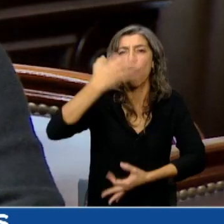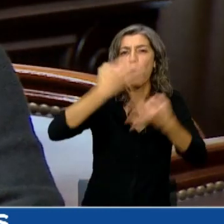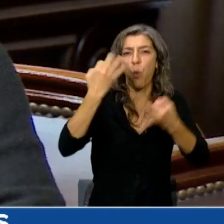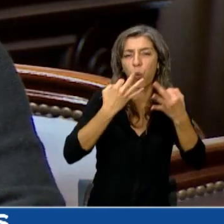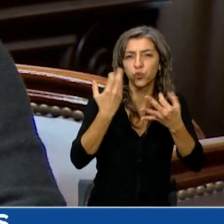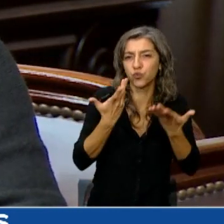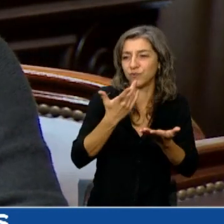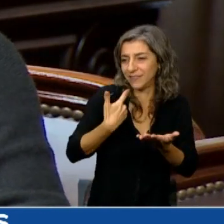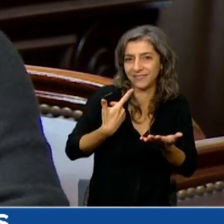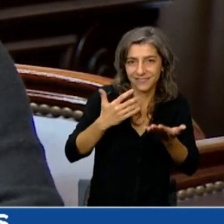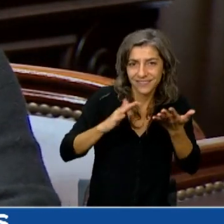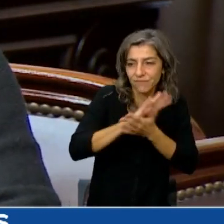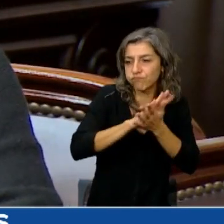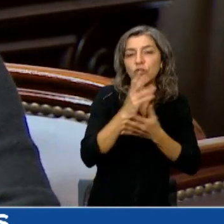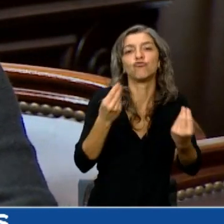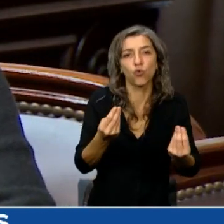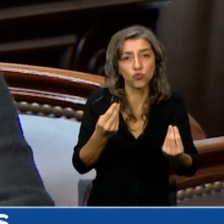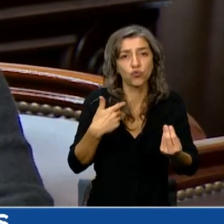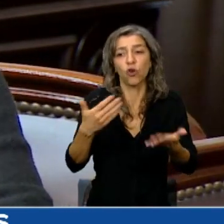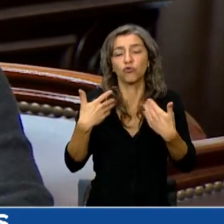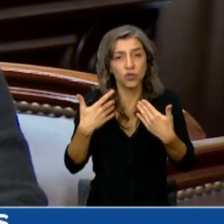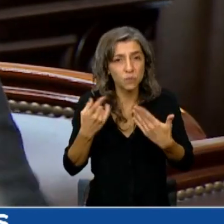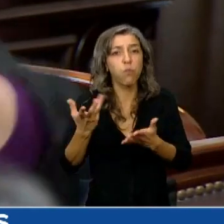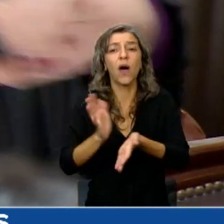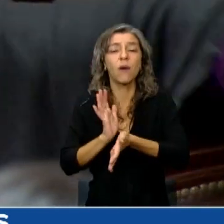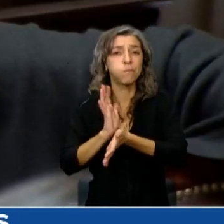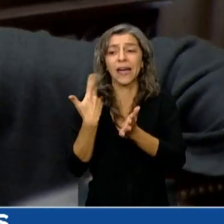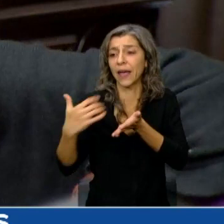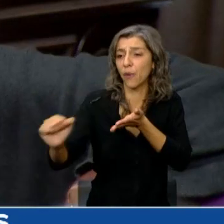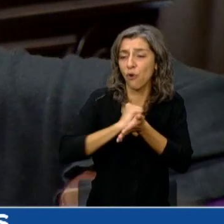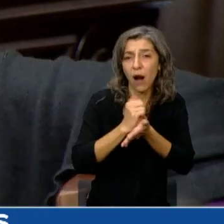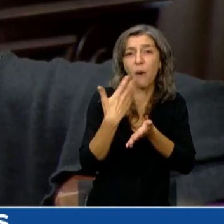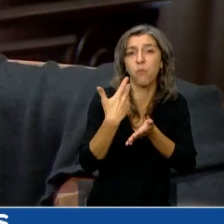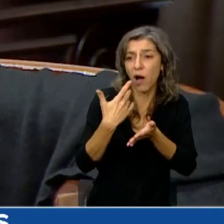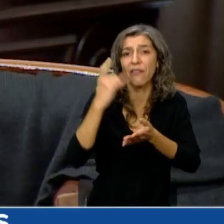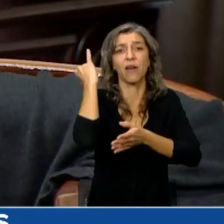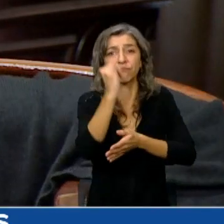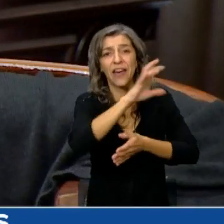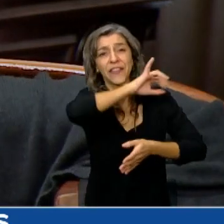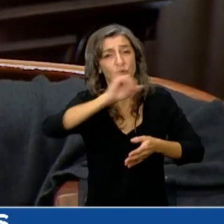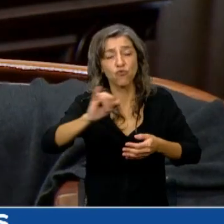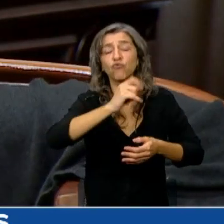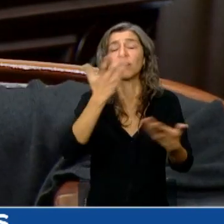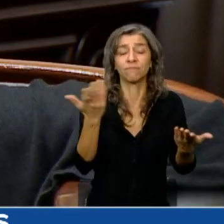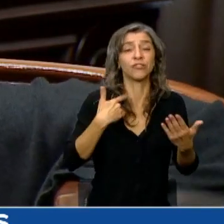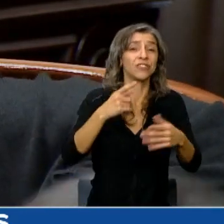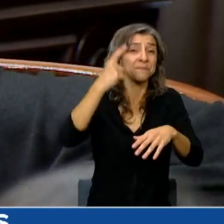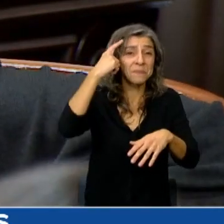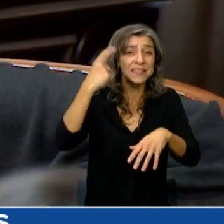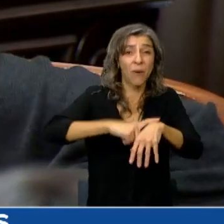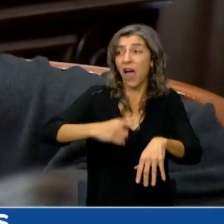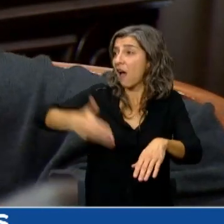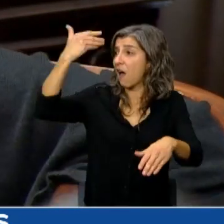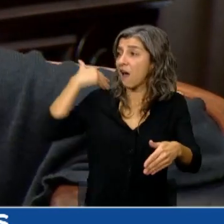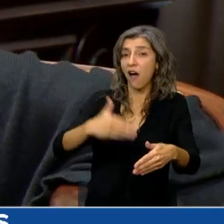sea, la supresión, así como el modo de la notificación. Señora Presidenta, transcurridos 12 años y con las